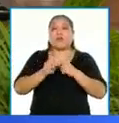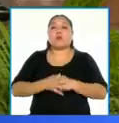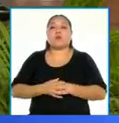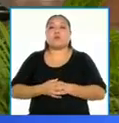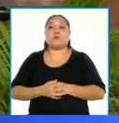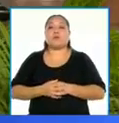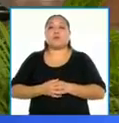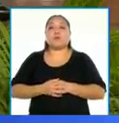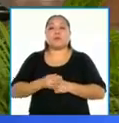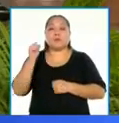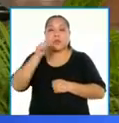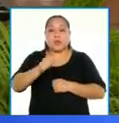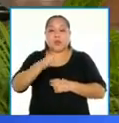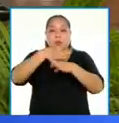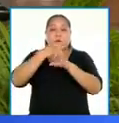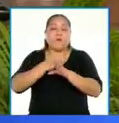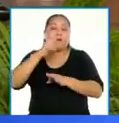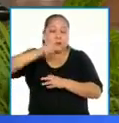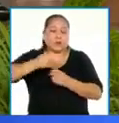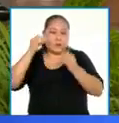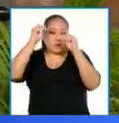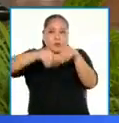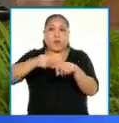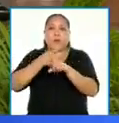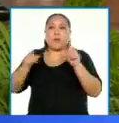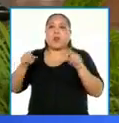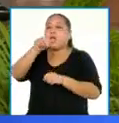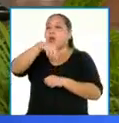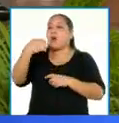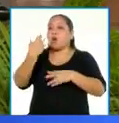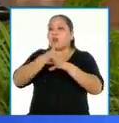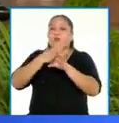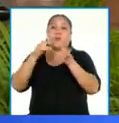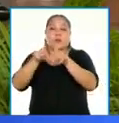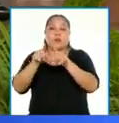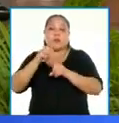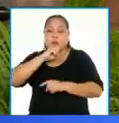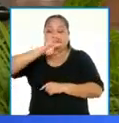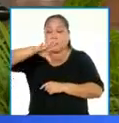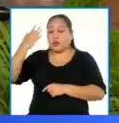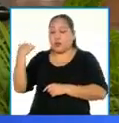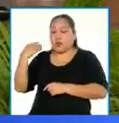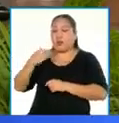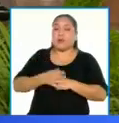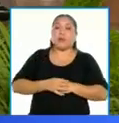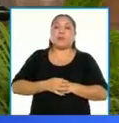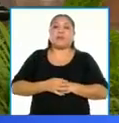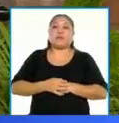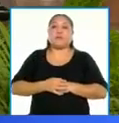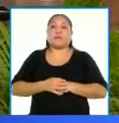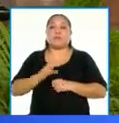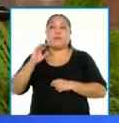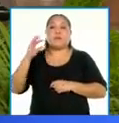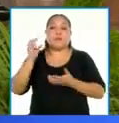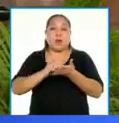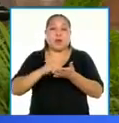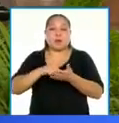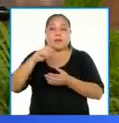Entonces, hay una estrategia, pero además hay esta otra estrategia que ya he hecho referencia, sobre todo para el